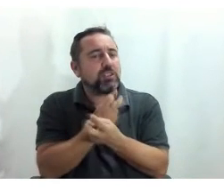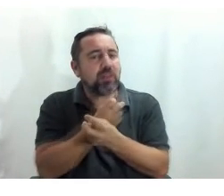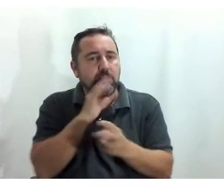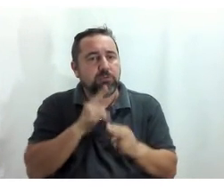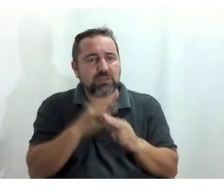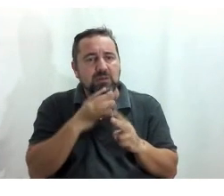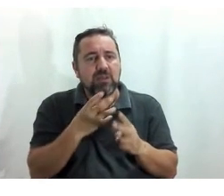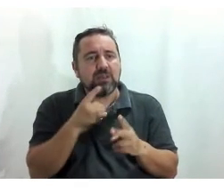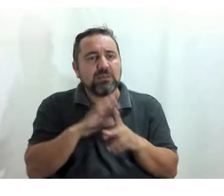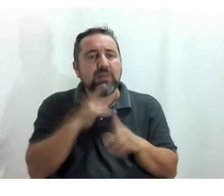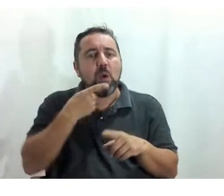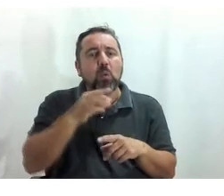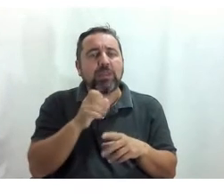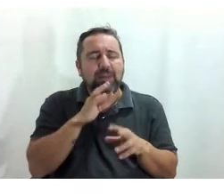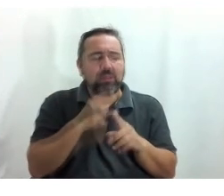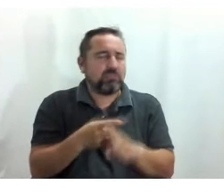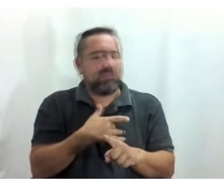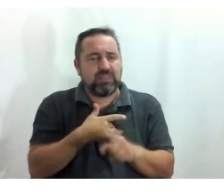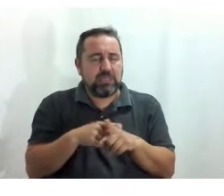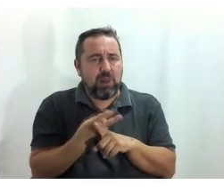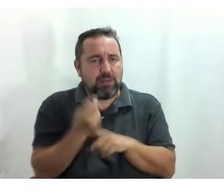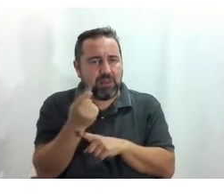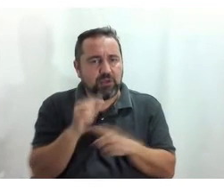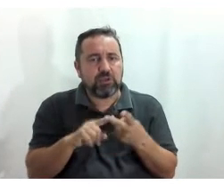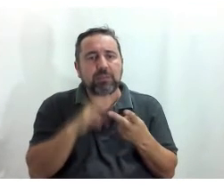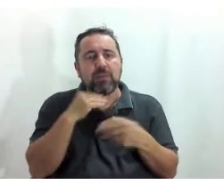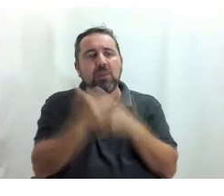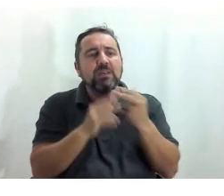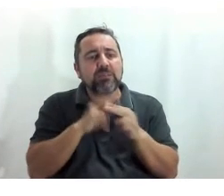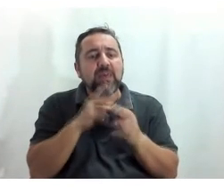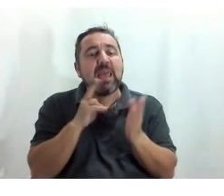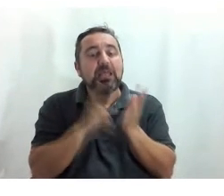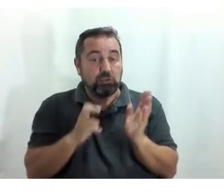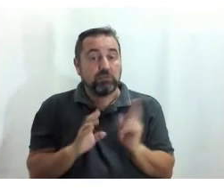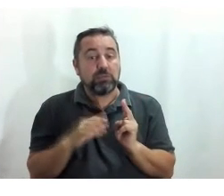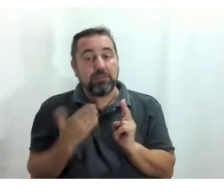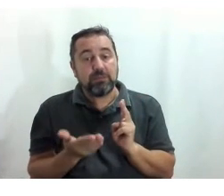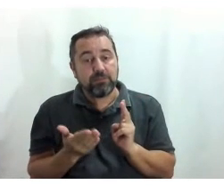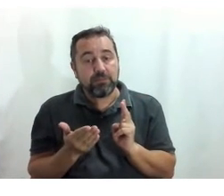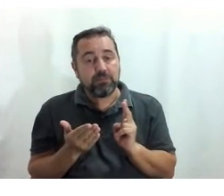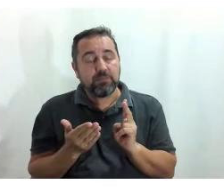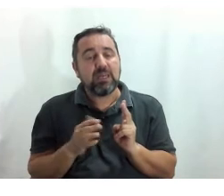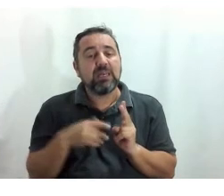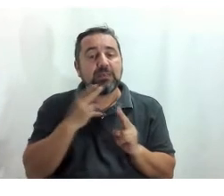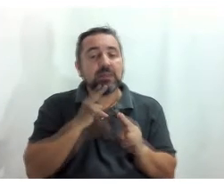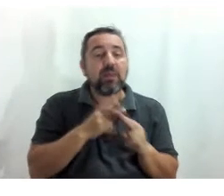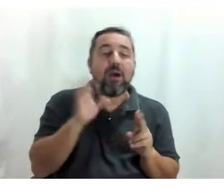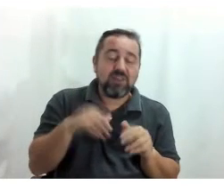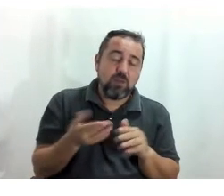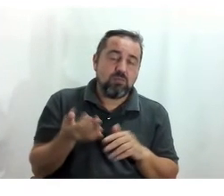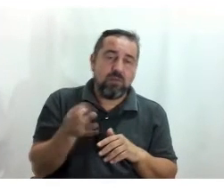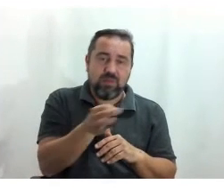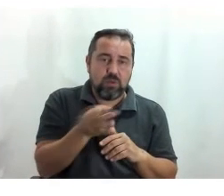liberación excesiva de glutamato, procesos de exceso oxidativo y, al final, en último término, la apoptosis o muerte